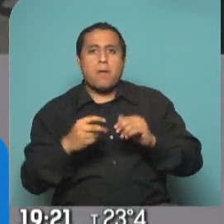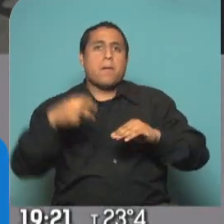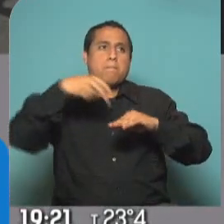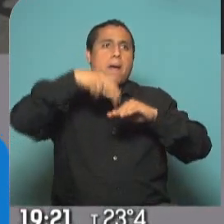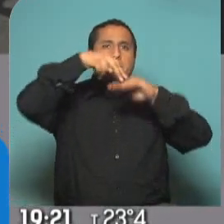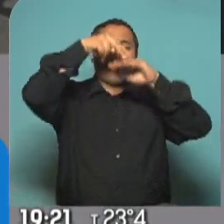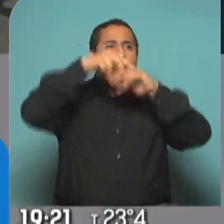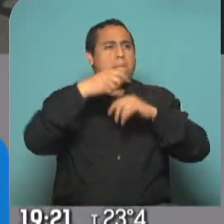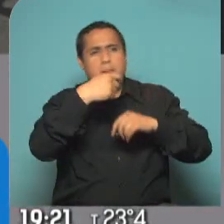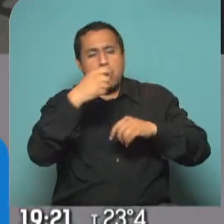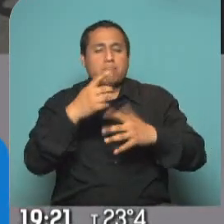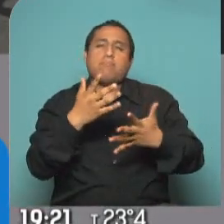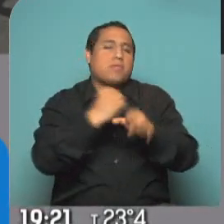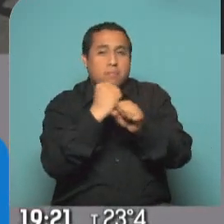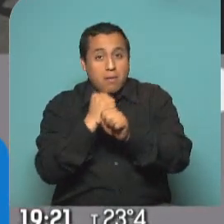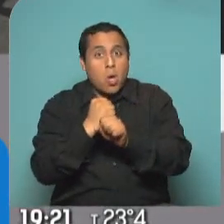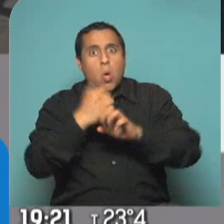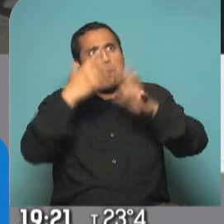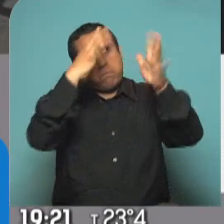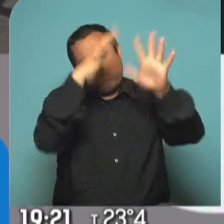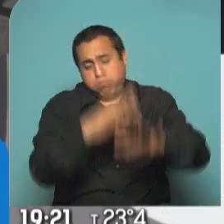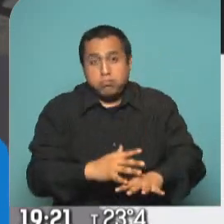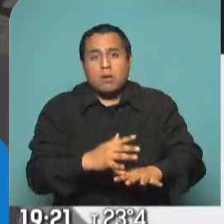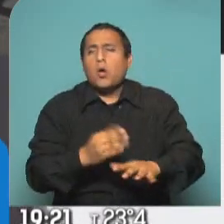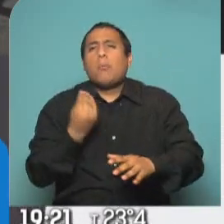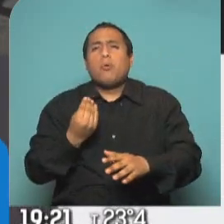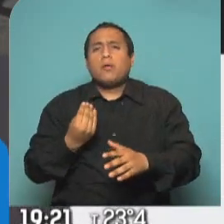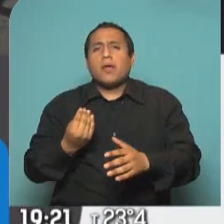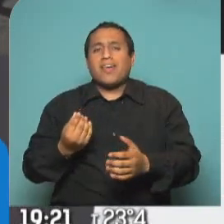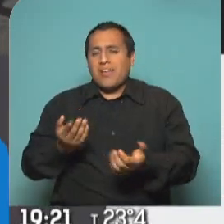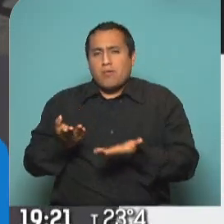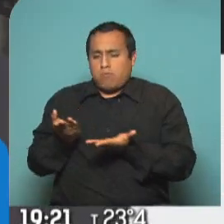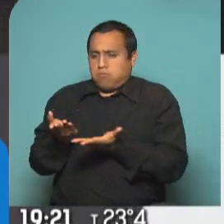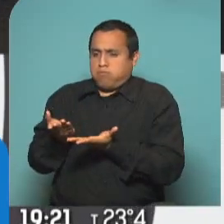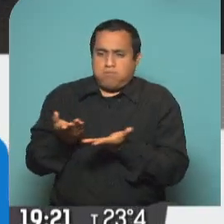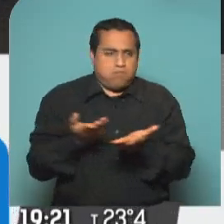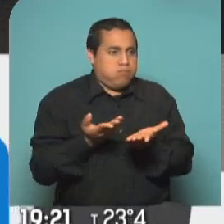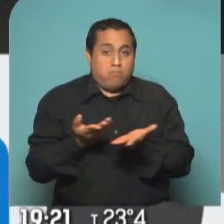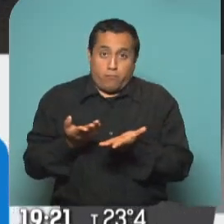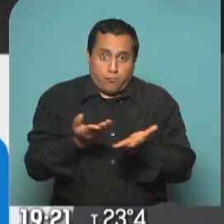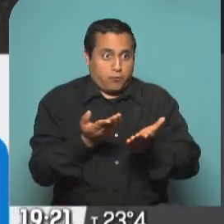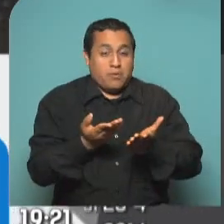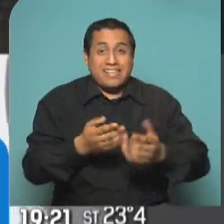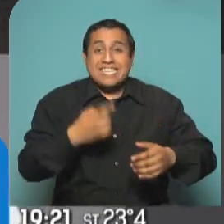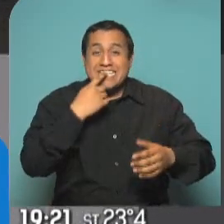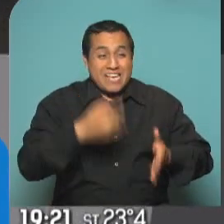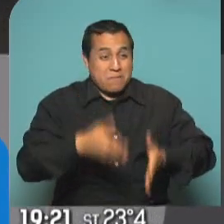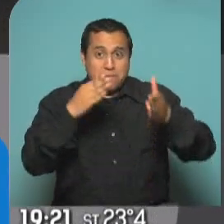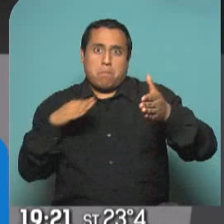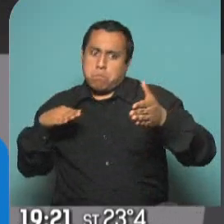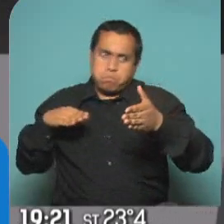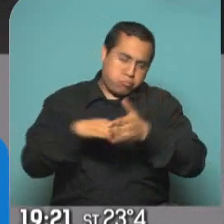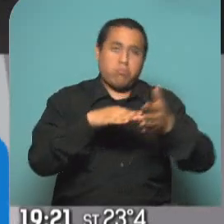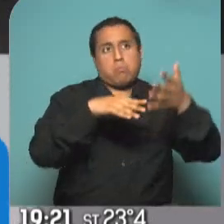que se produjo el derrumbe porque un autoelevador arrastró 4 andamios que estaban en una estructura tubular.